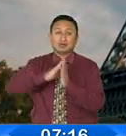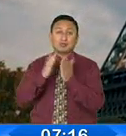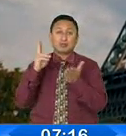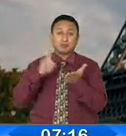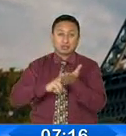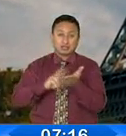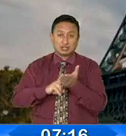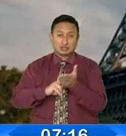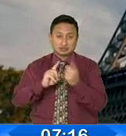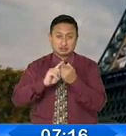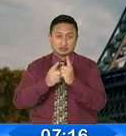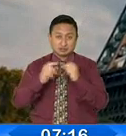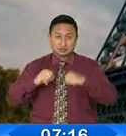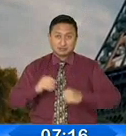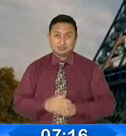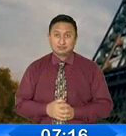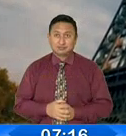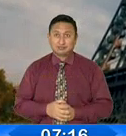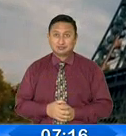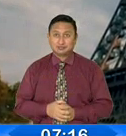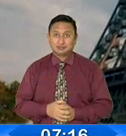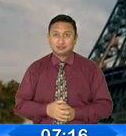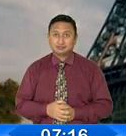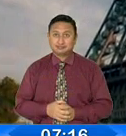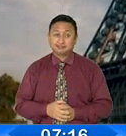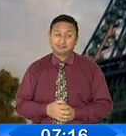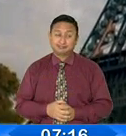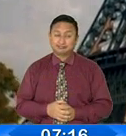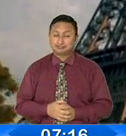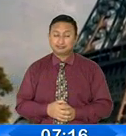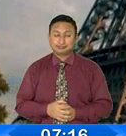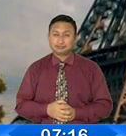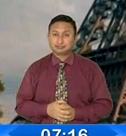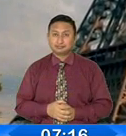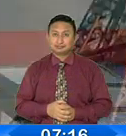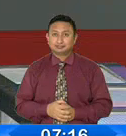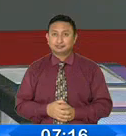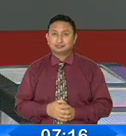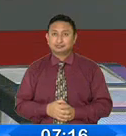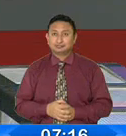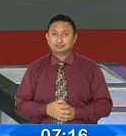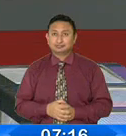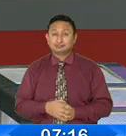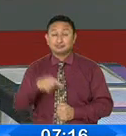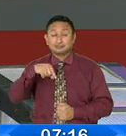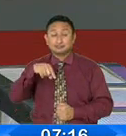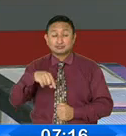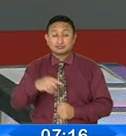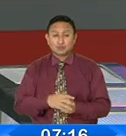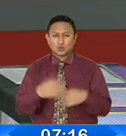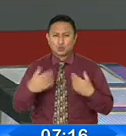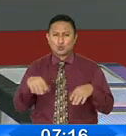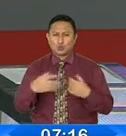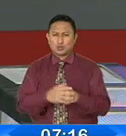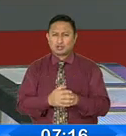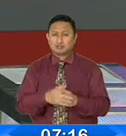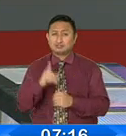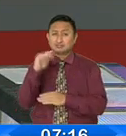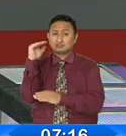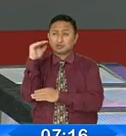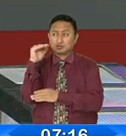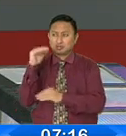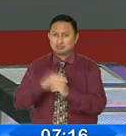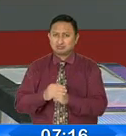los ecuatorianos. Informó Mauricio Sánchez. Y este país maravilloso se gana el corazón de cientos